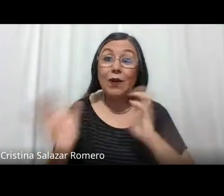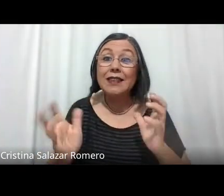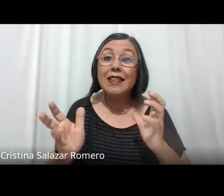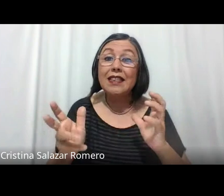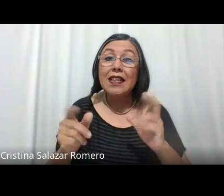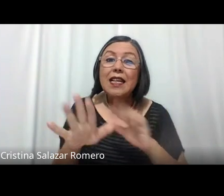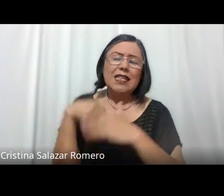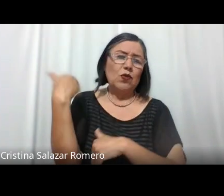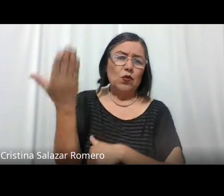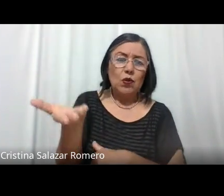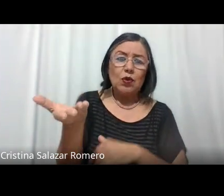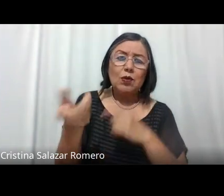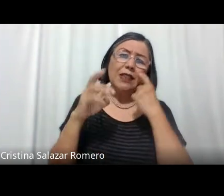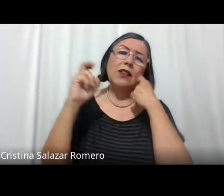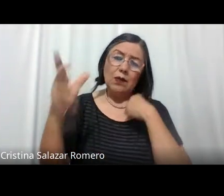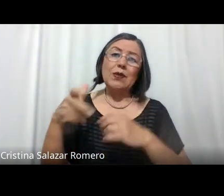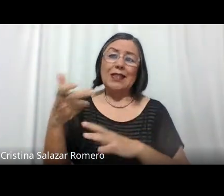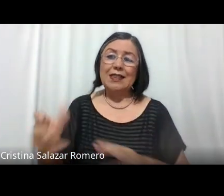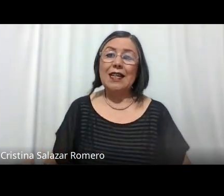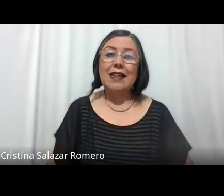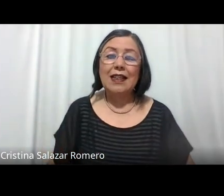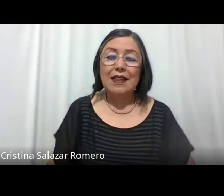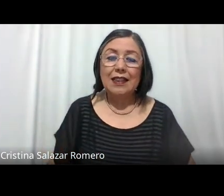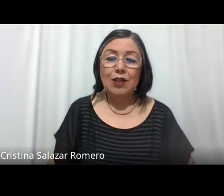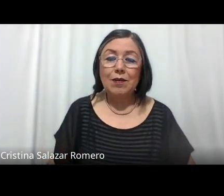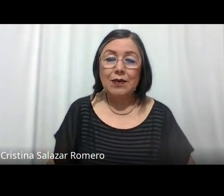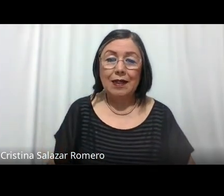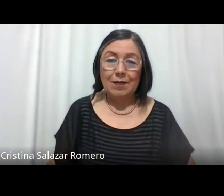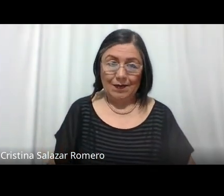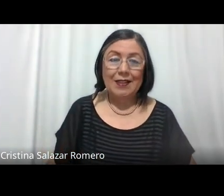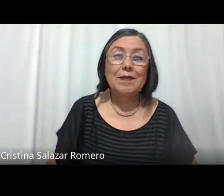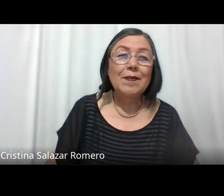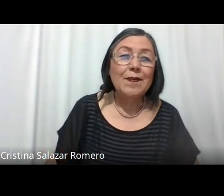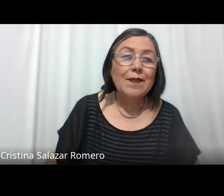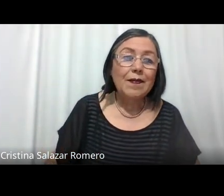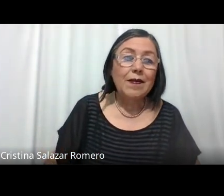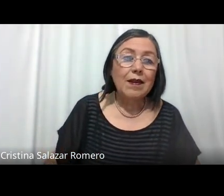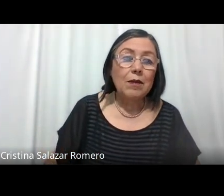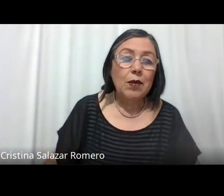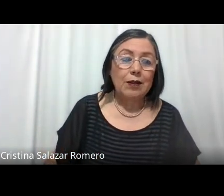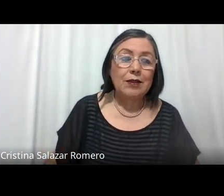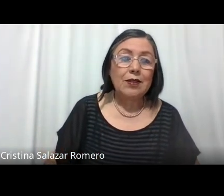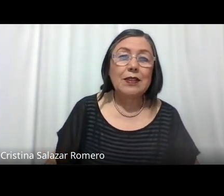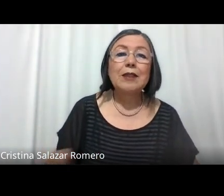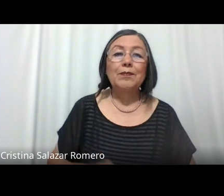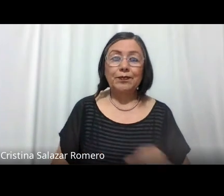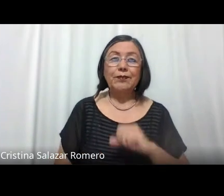la lengua de señas y en un segundo momento utilizar el deletreo manual, ¿sí? Bueno,